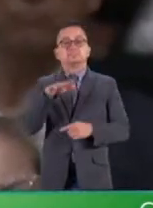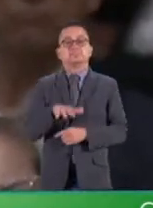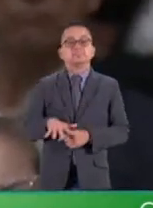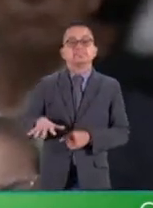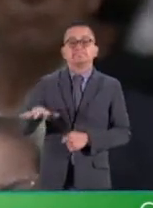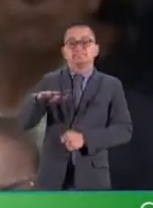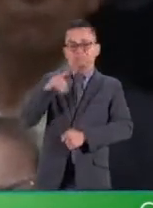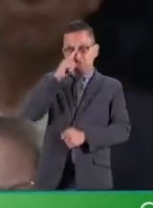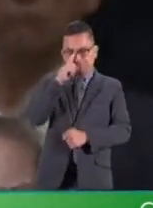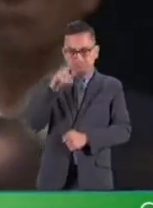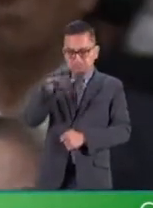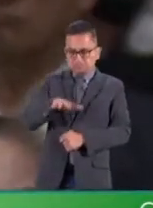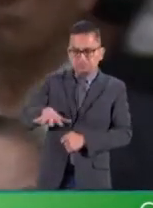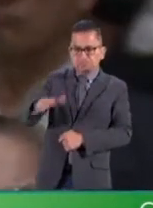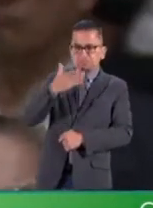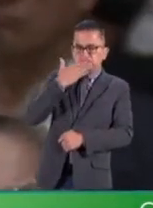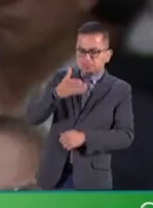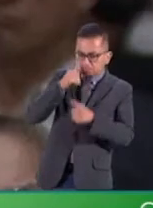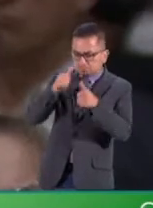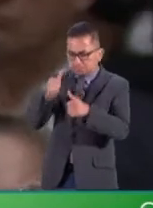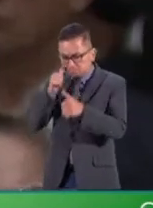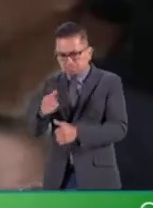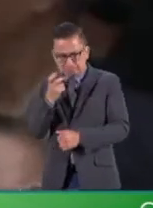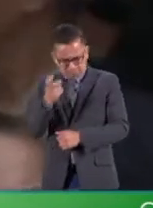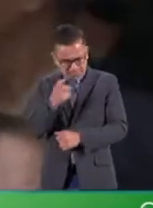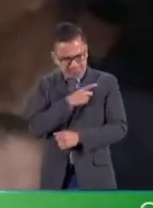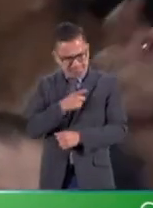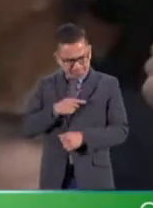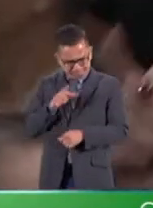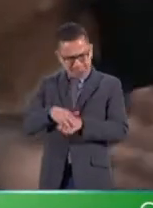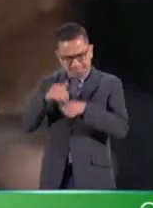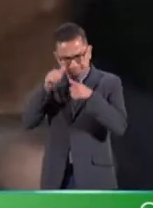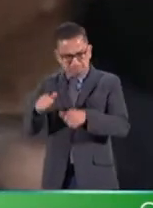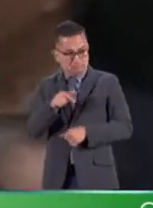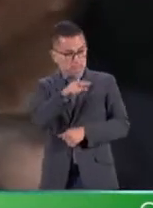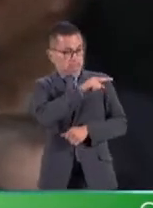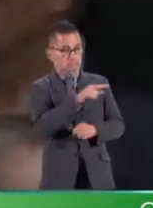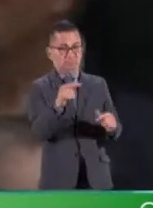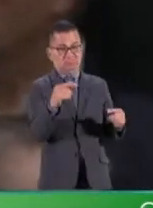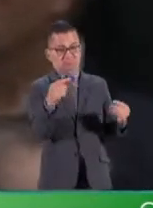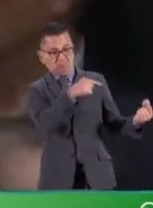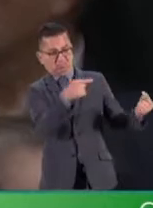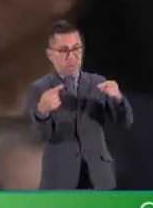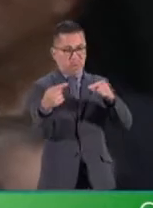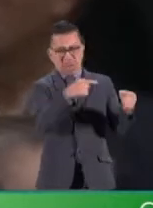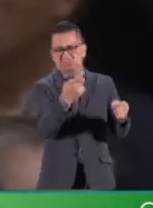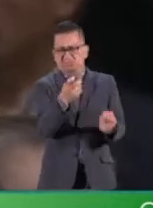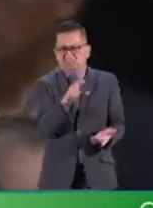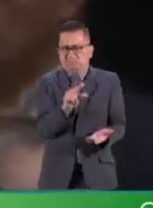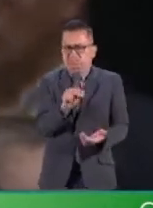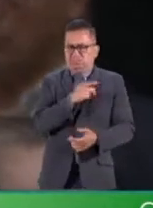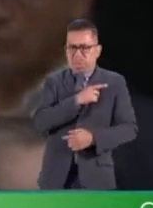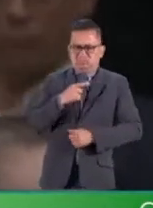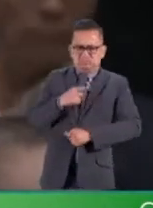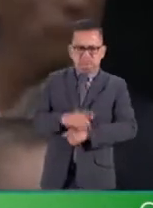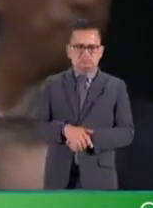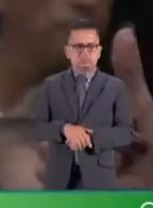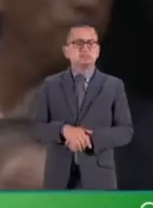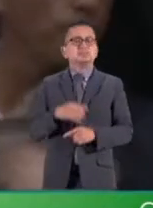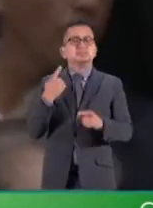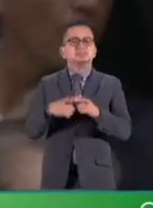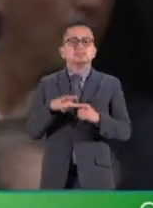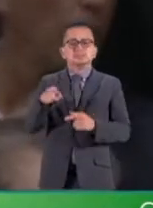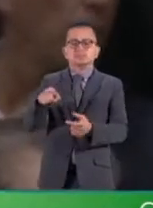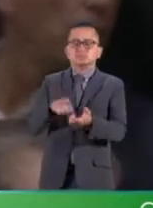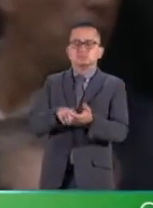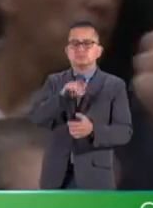nos referimos, no su pleito con la cúpula que está hoy en el poder ahí. Esta justicia de los ciudadanos de a pie que está en los ministerios públicos,